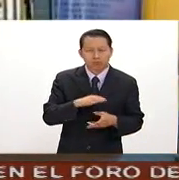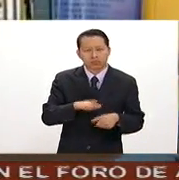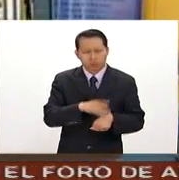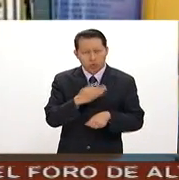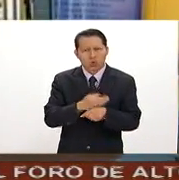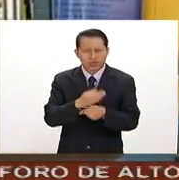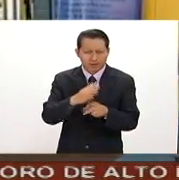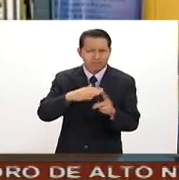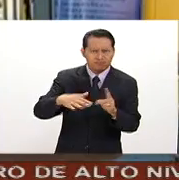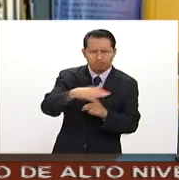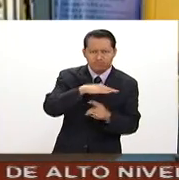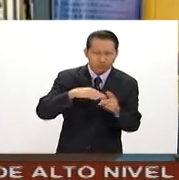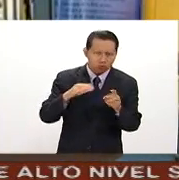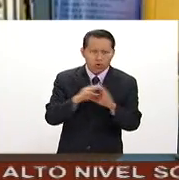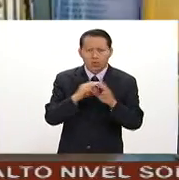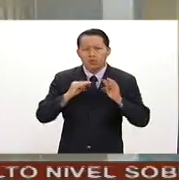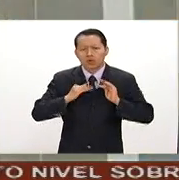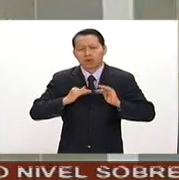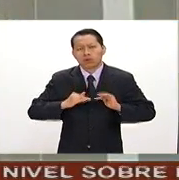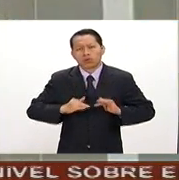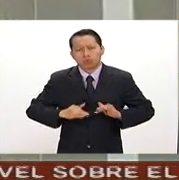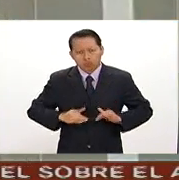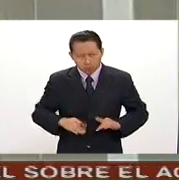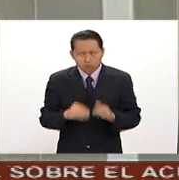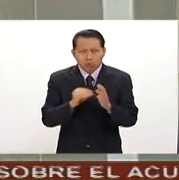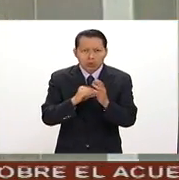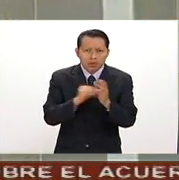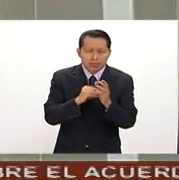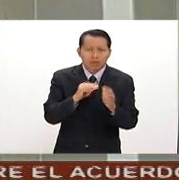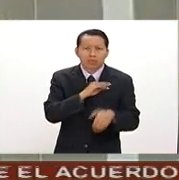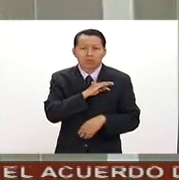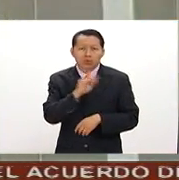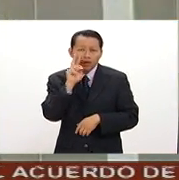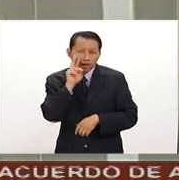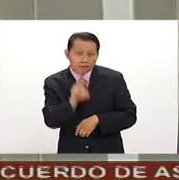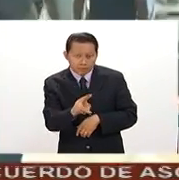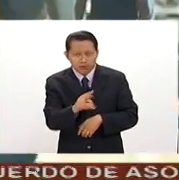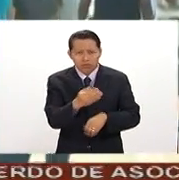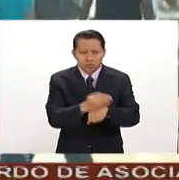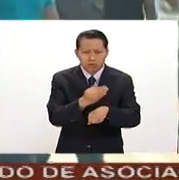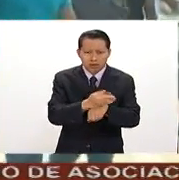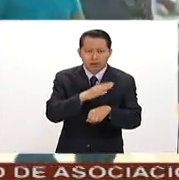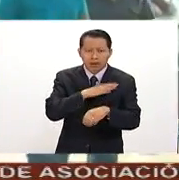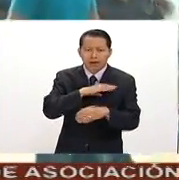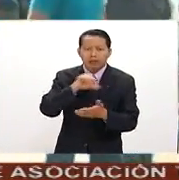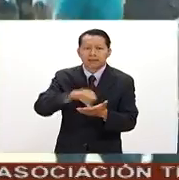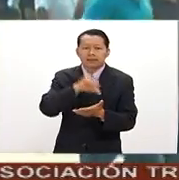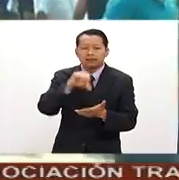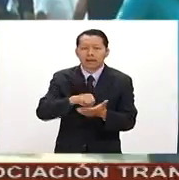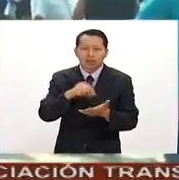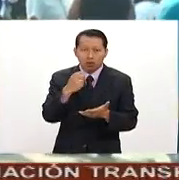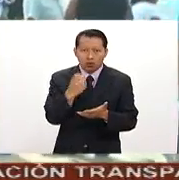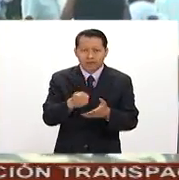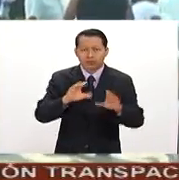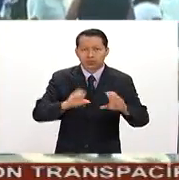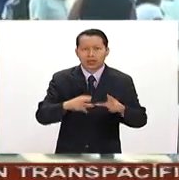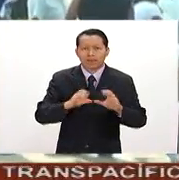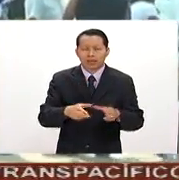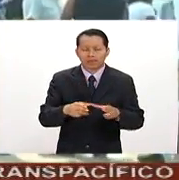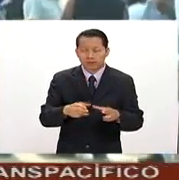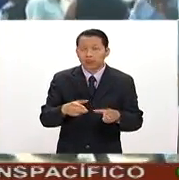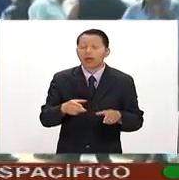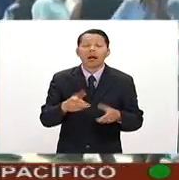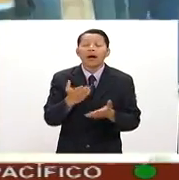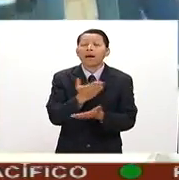ambiente bastante tranquilo, todavía el que se puede percibir en este centro de la capital chiapaneca. Por